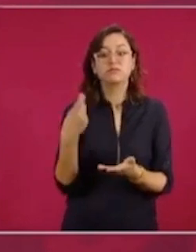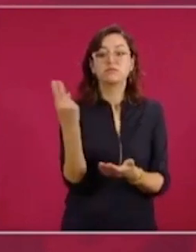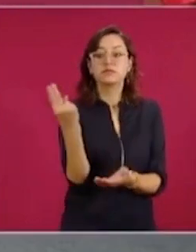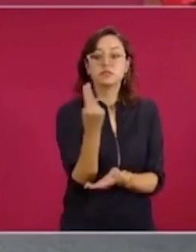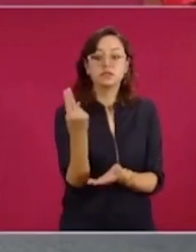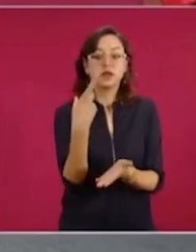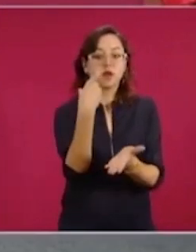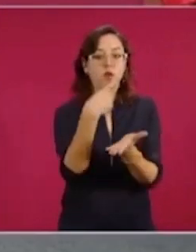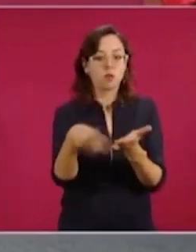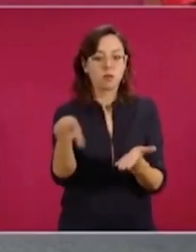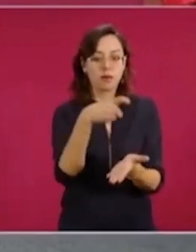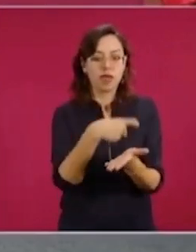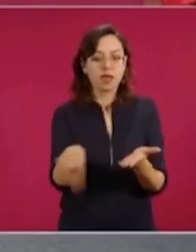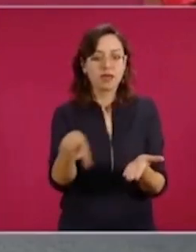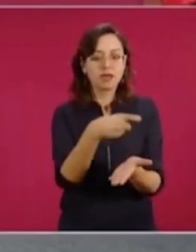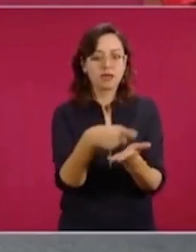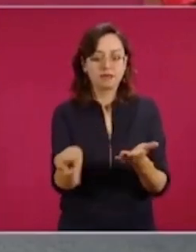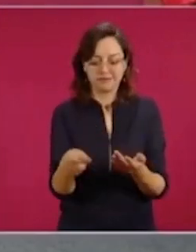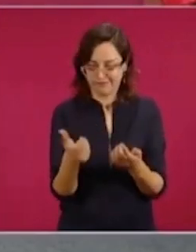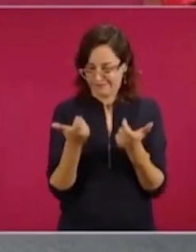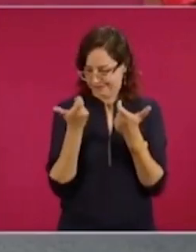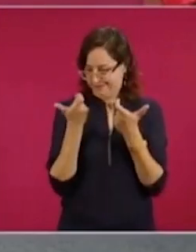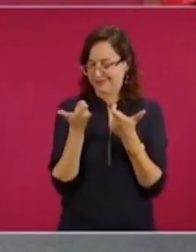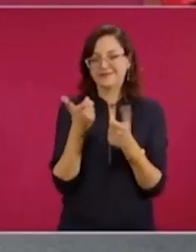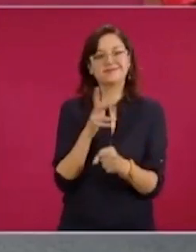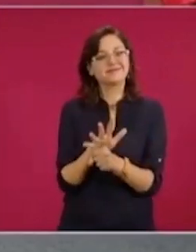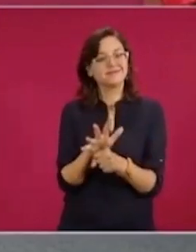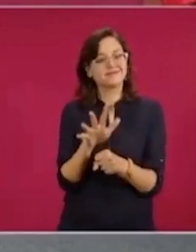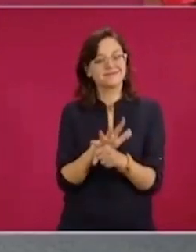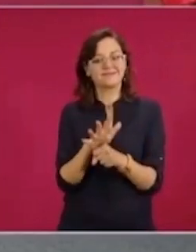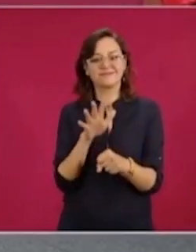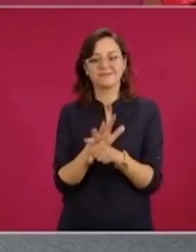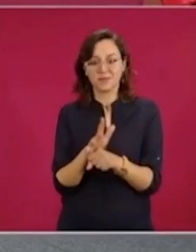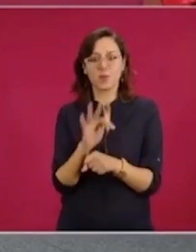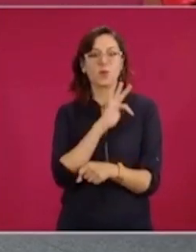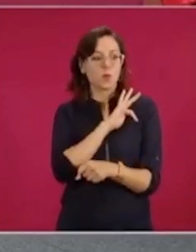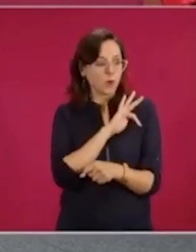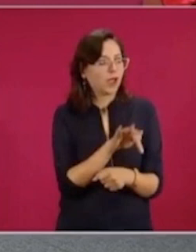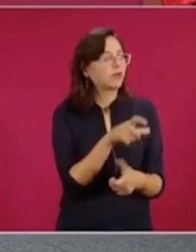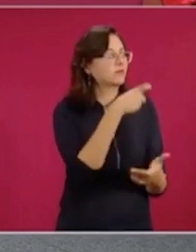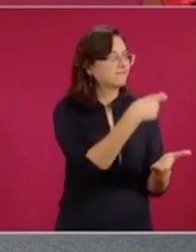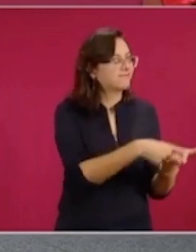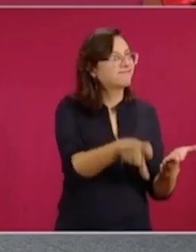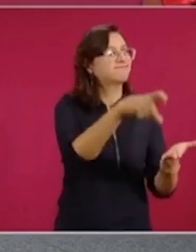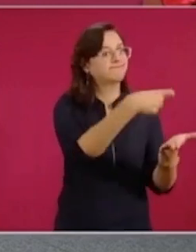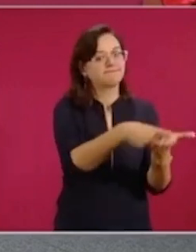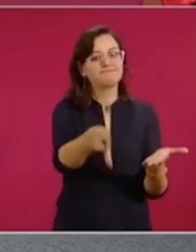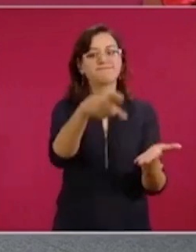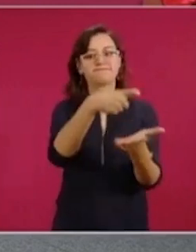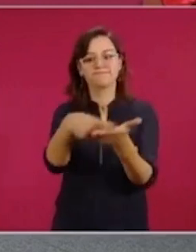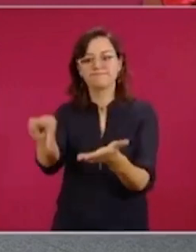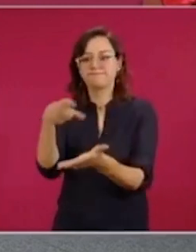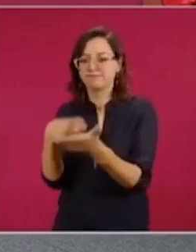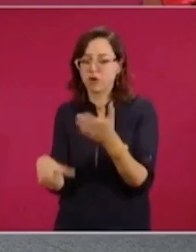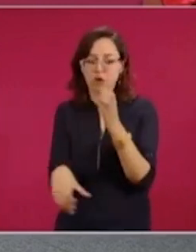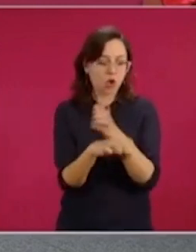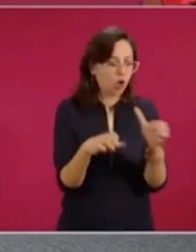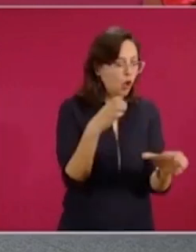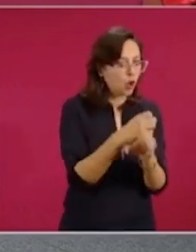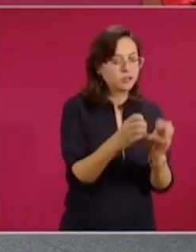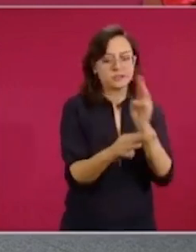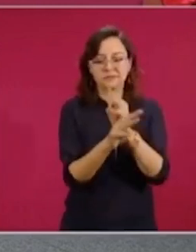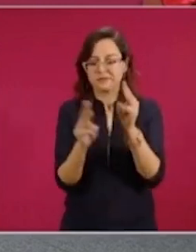La gente va a tener dinero para comprar bienes, comprar mercancías.